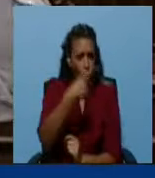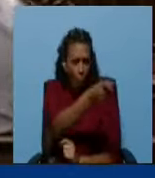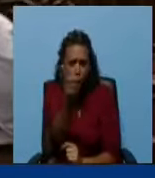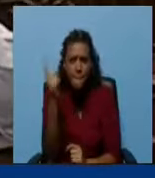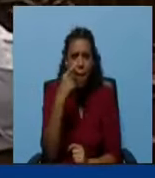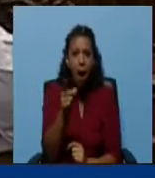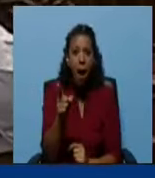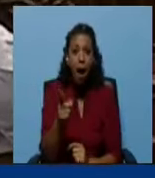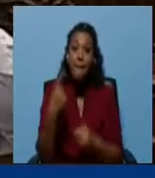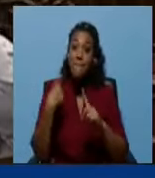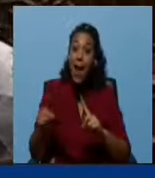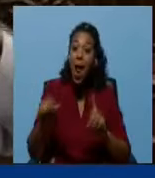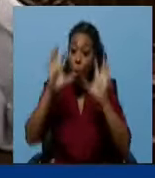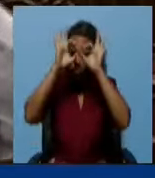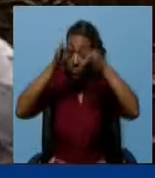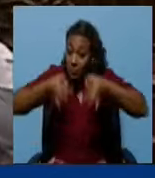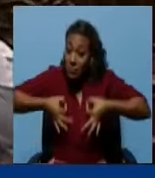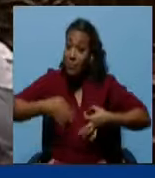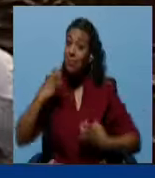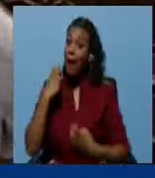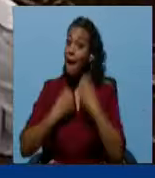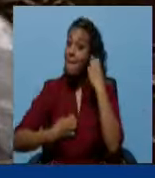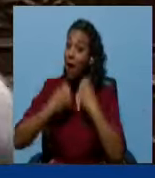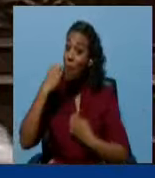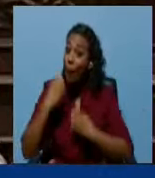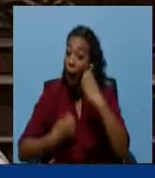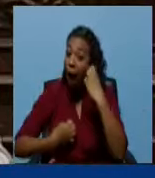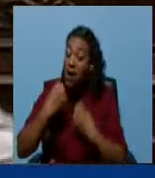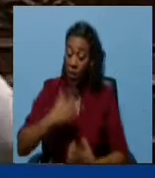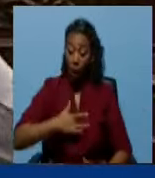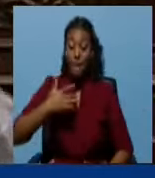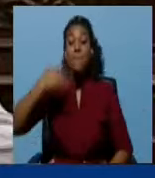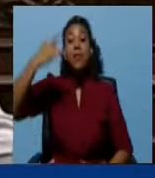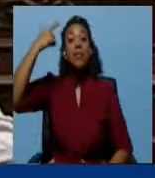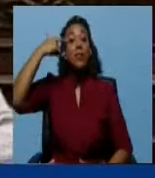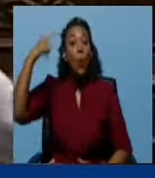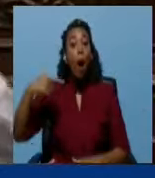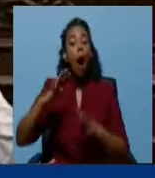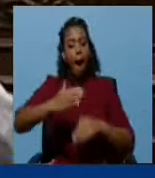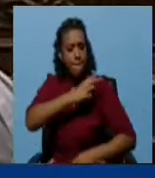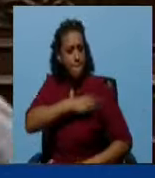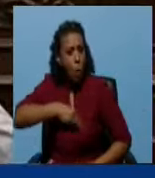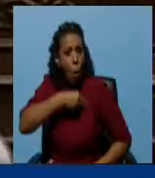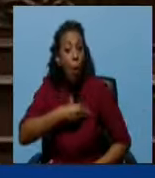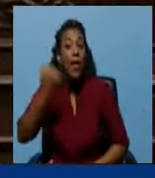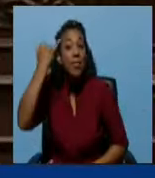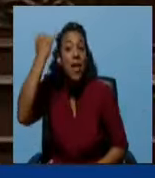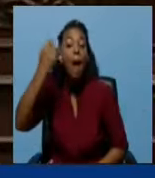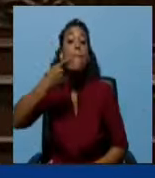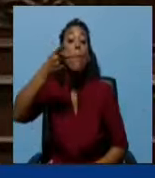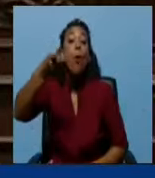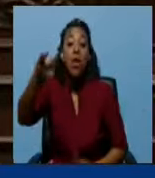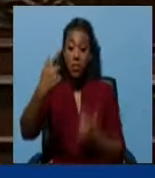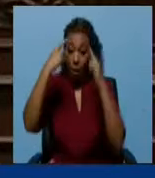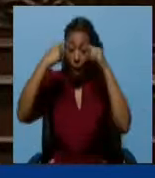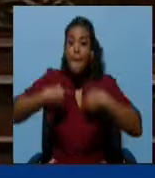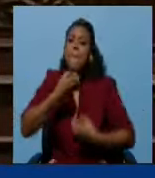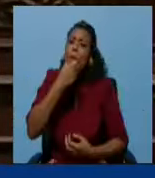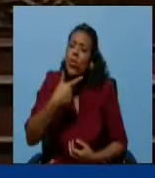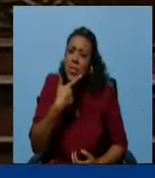Vamos a hacer un proceso espiritual, moral, ideológico y político